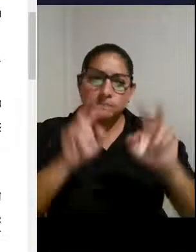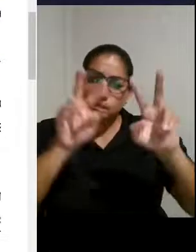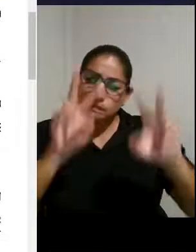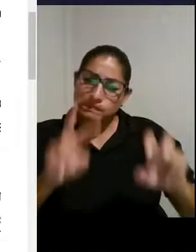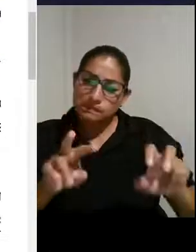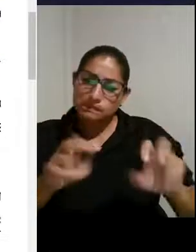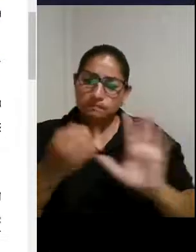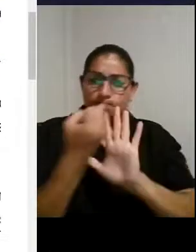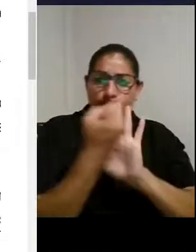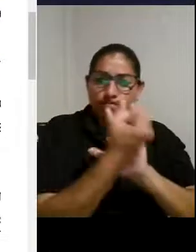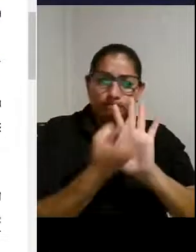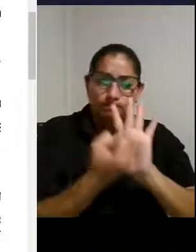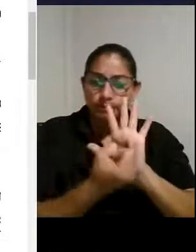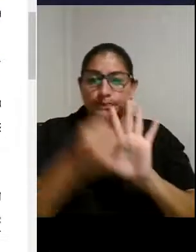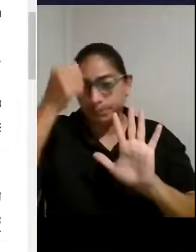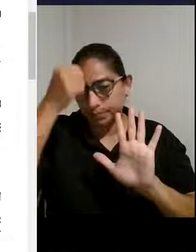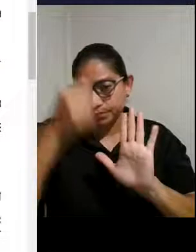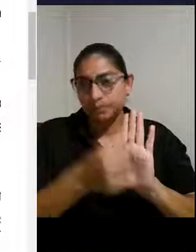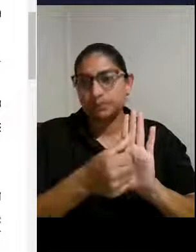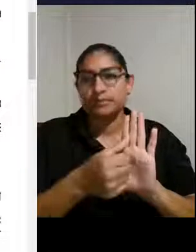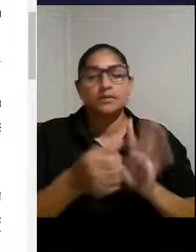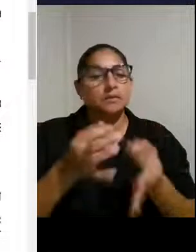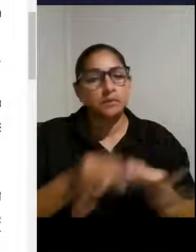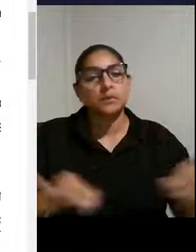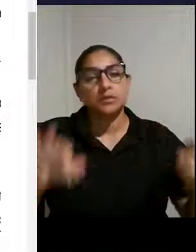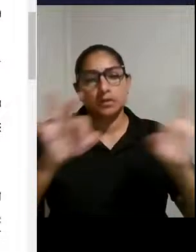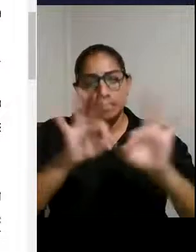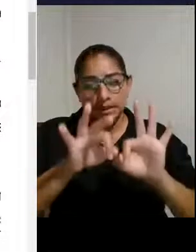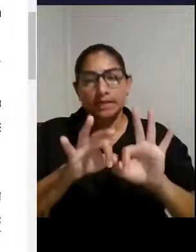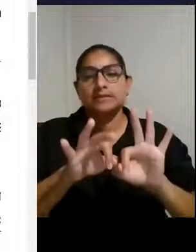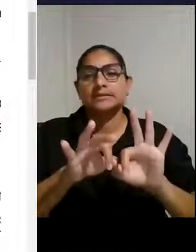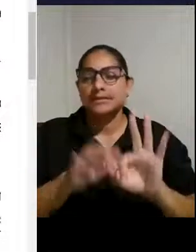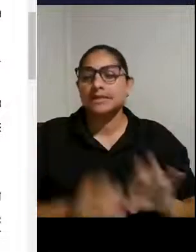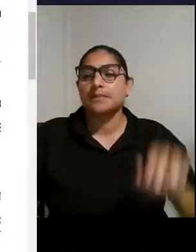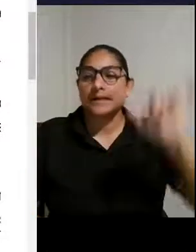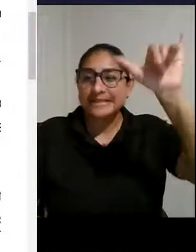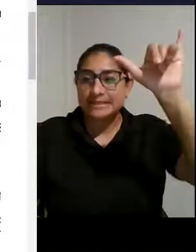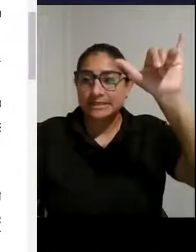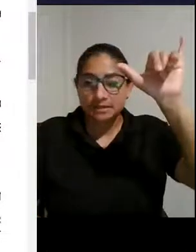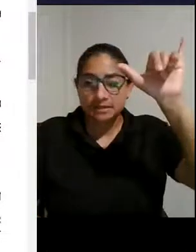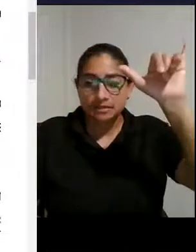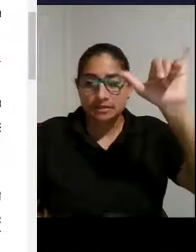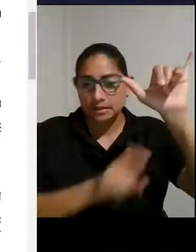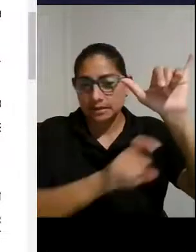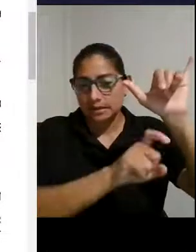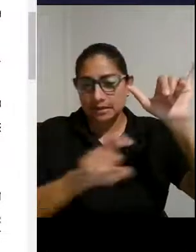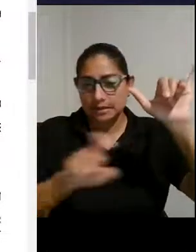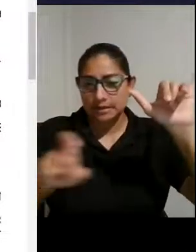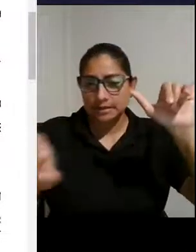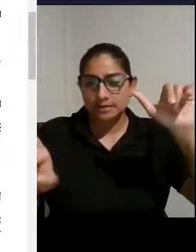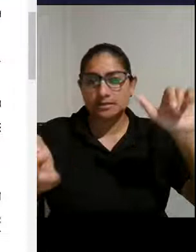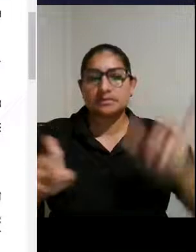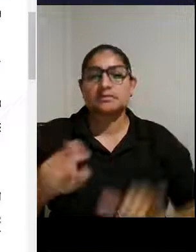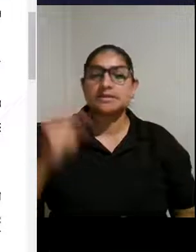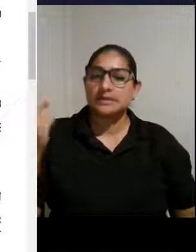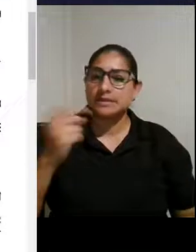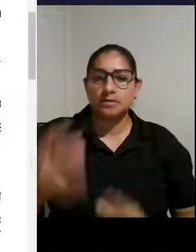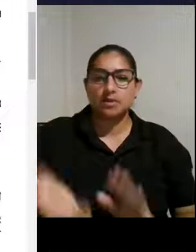gráficas. Recuerden que en el eje de las abscisas, que es el eje X, vamos a aumentar hacia la